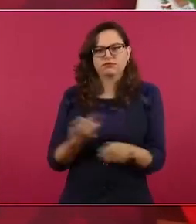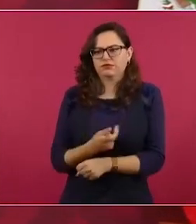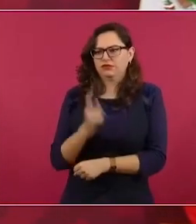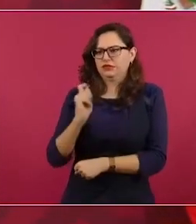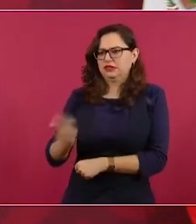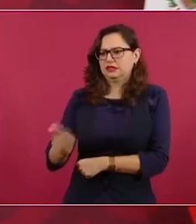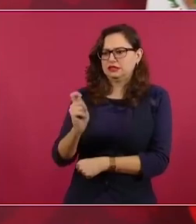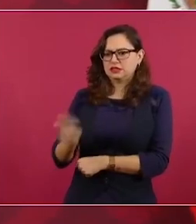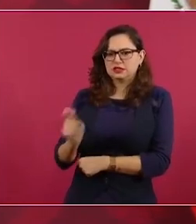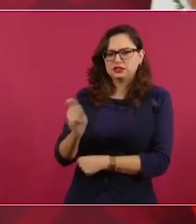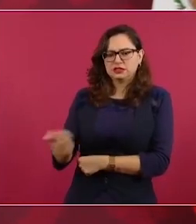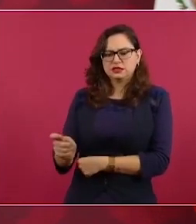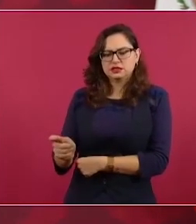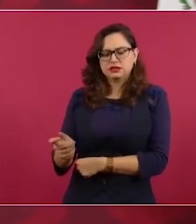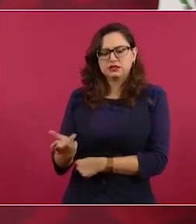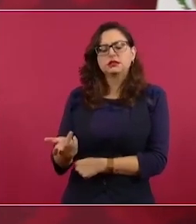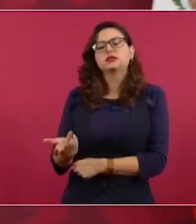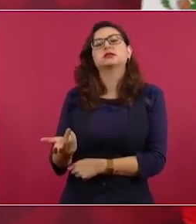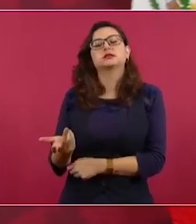Desde luego,